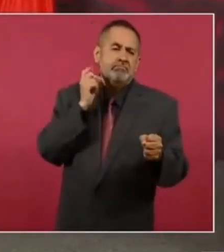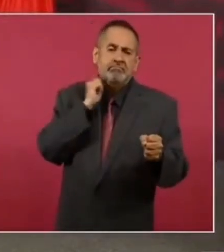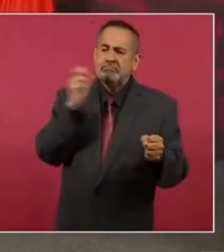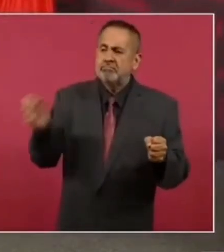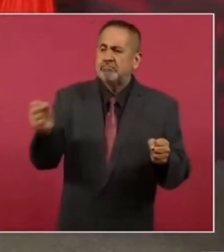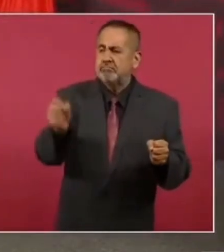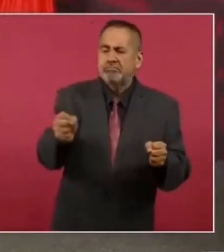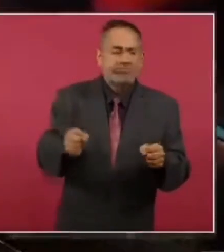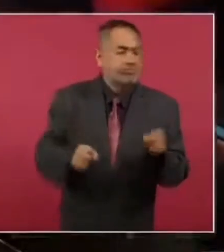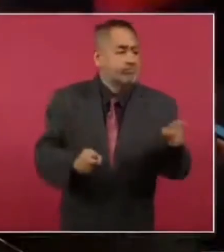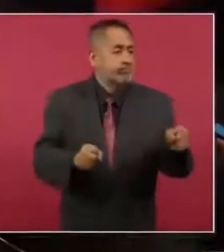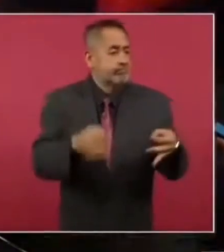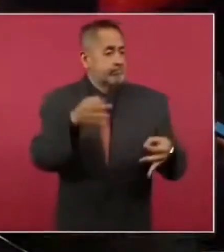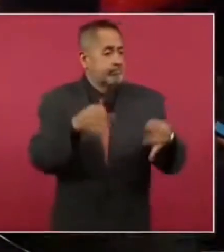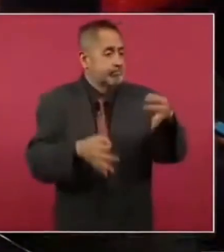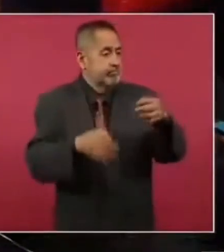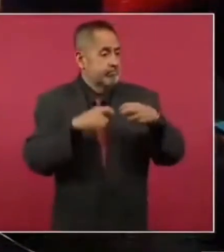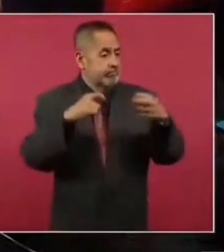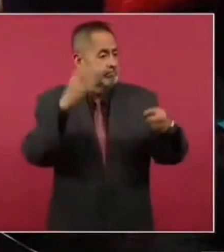magistrados, ministros.